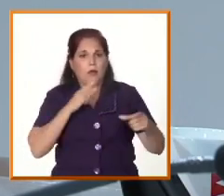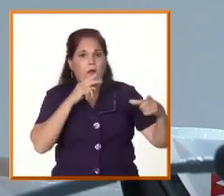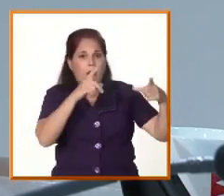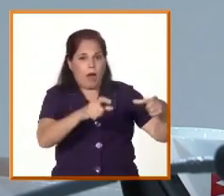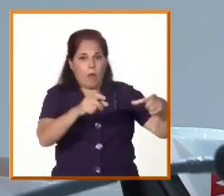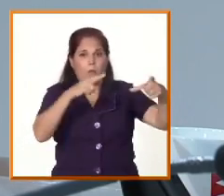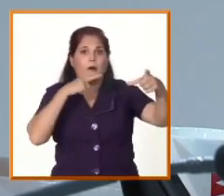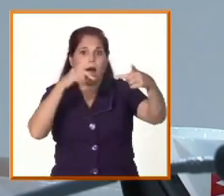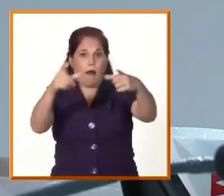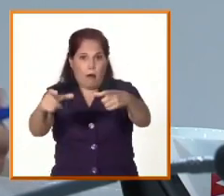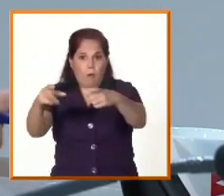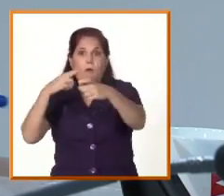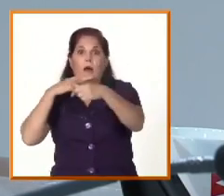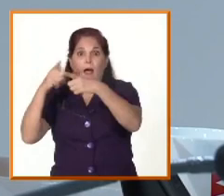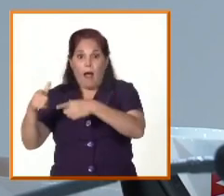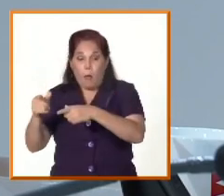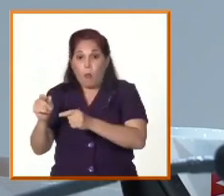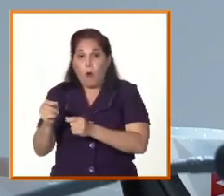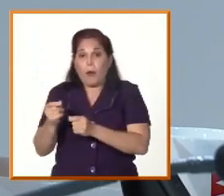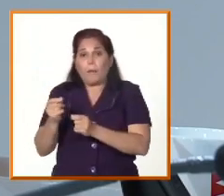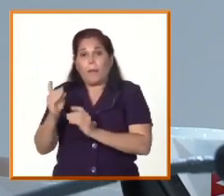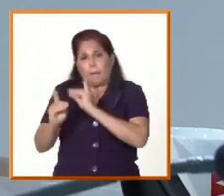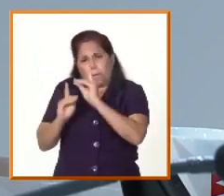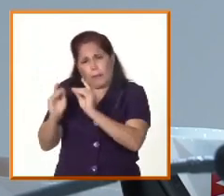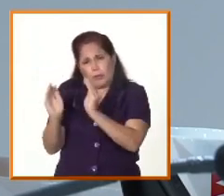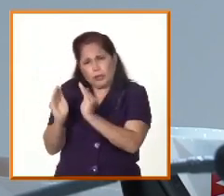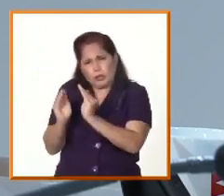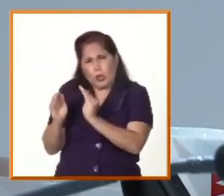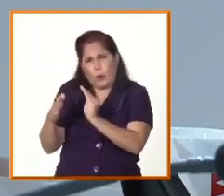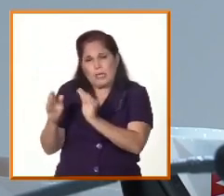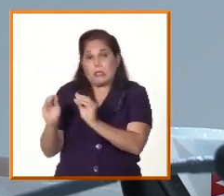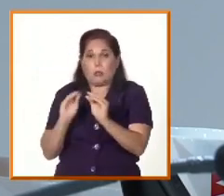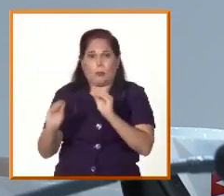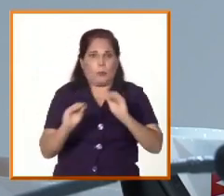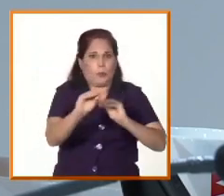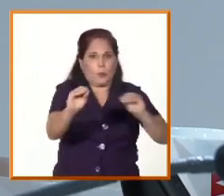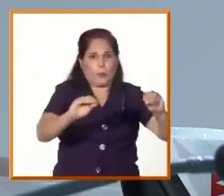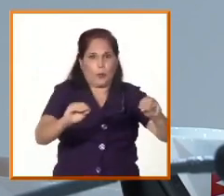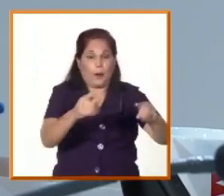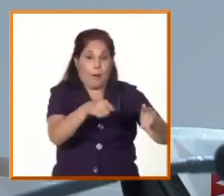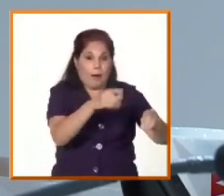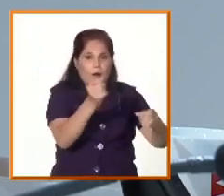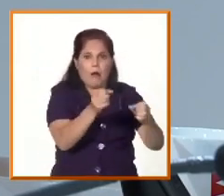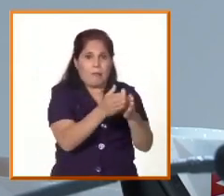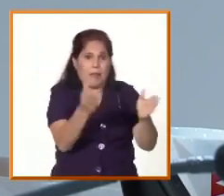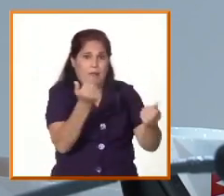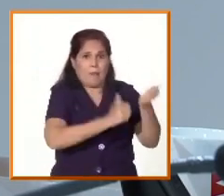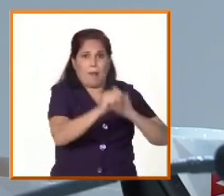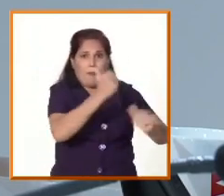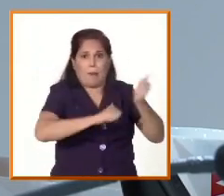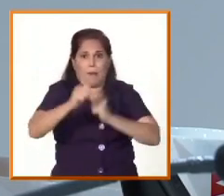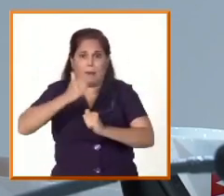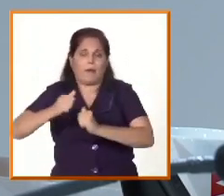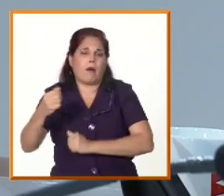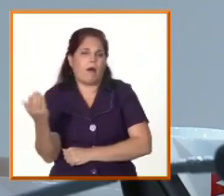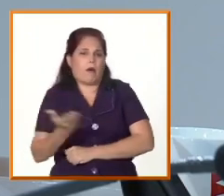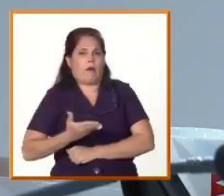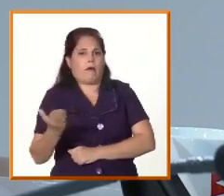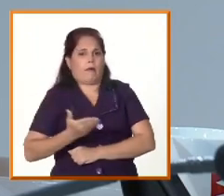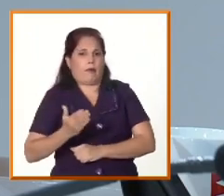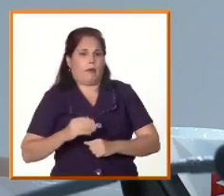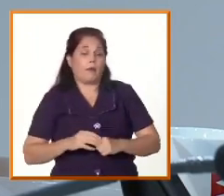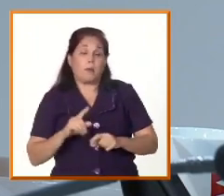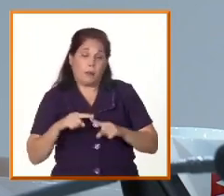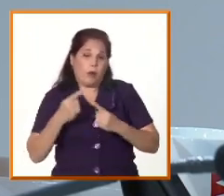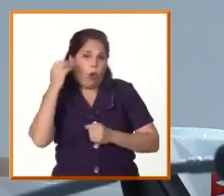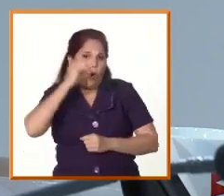esta producción de alevines podemos lograrlo y que ese trabajo muy directamente con los organismos en las provincias que también